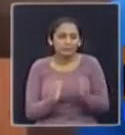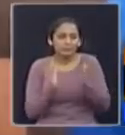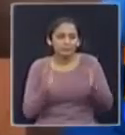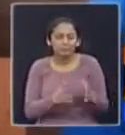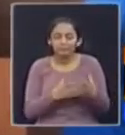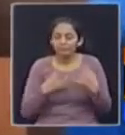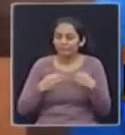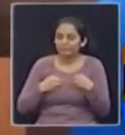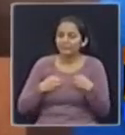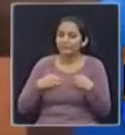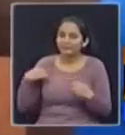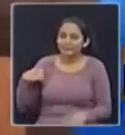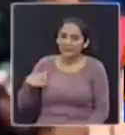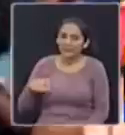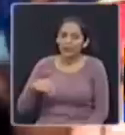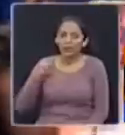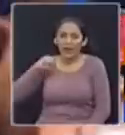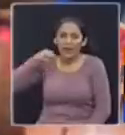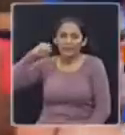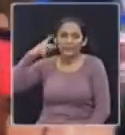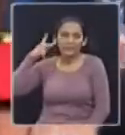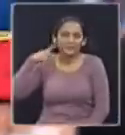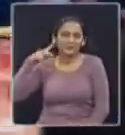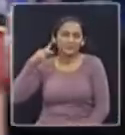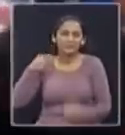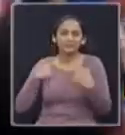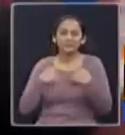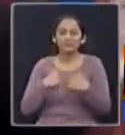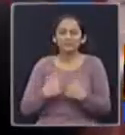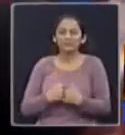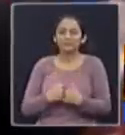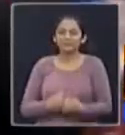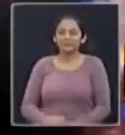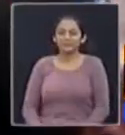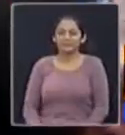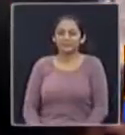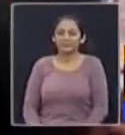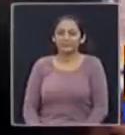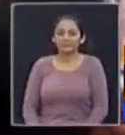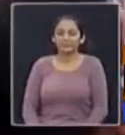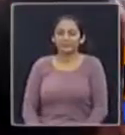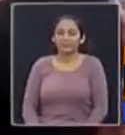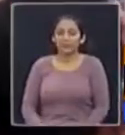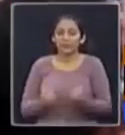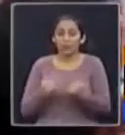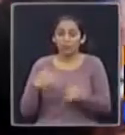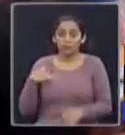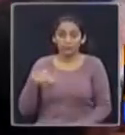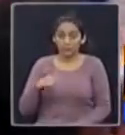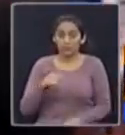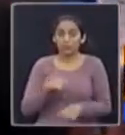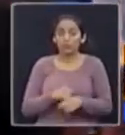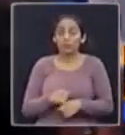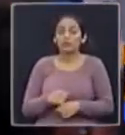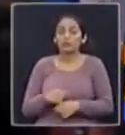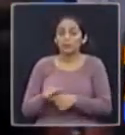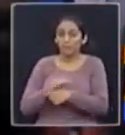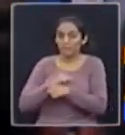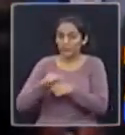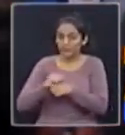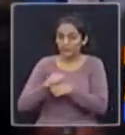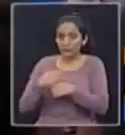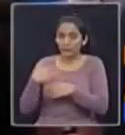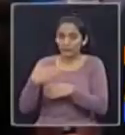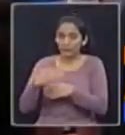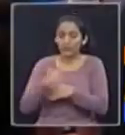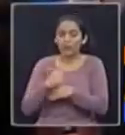pudimos sacar la medalla de plata. Estos deportistas no forman parte del plan de alto rendimiento y seguirán entrenando con la mente puesta en lograr una clasificación